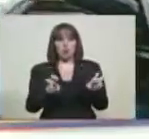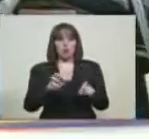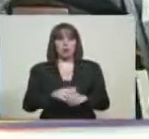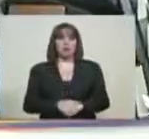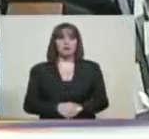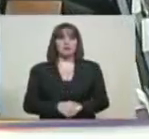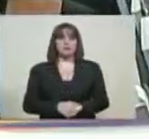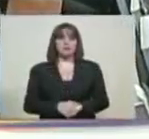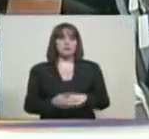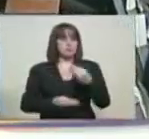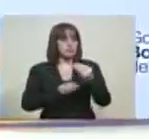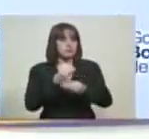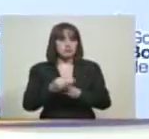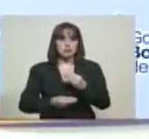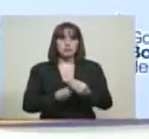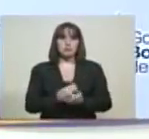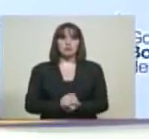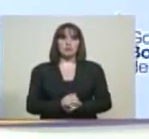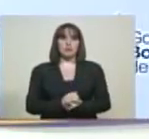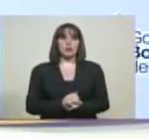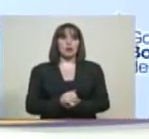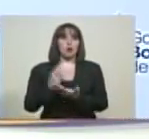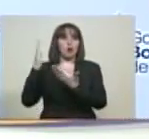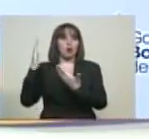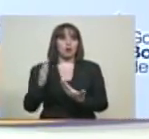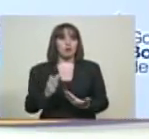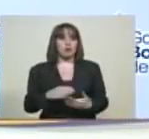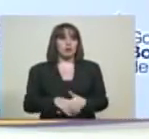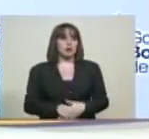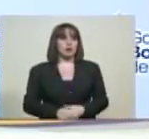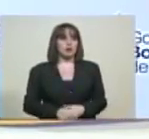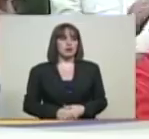de danza realizada lo que viene en nuestra patria